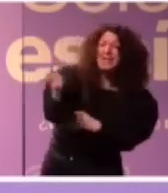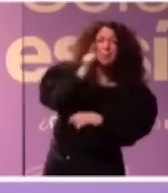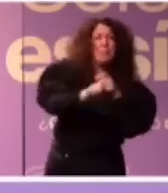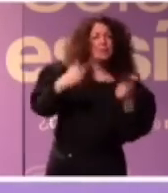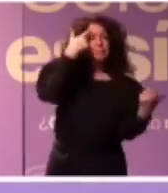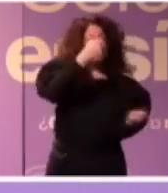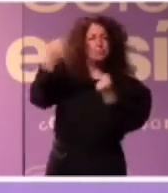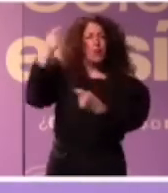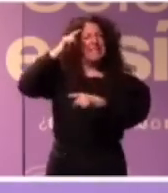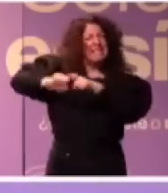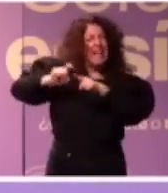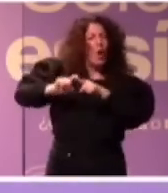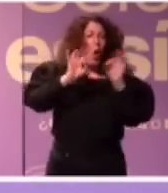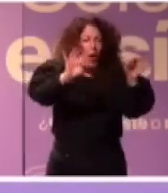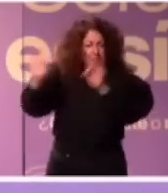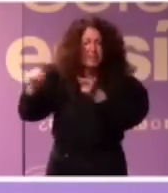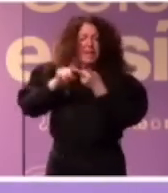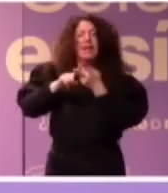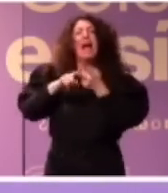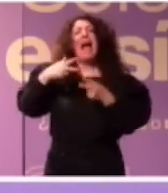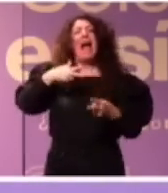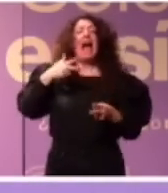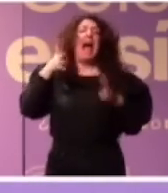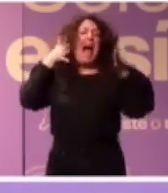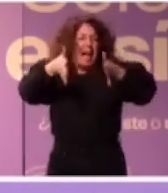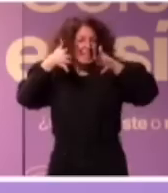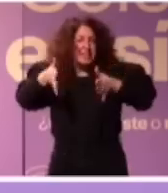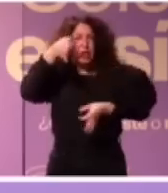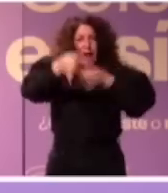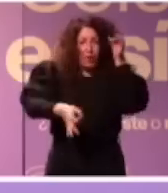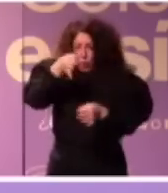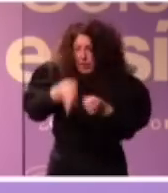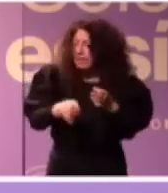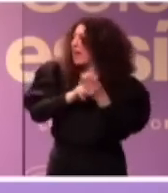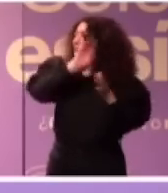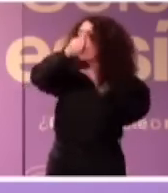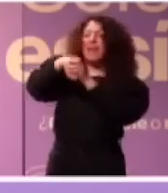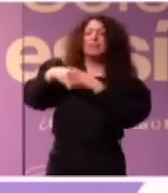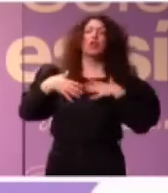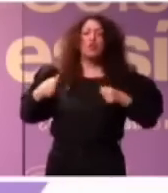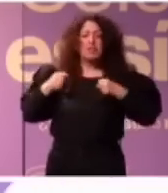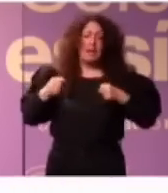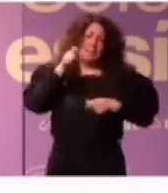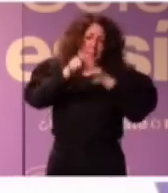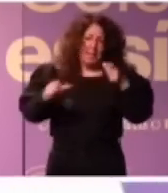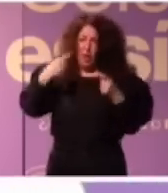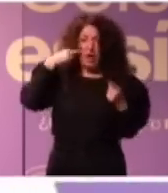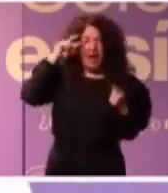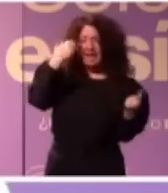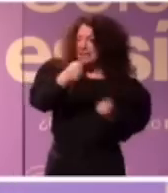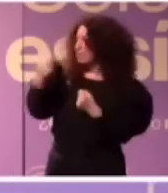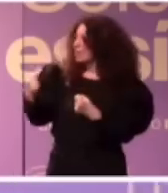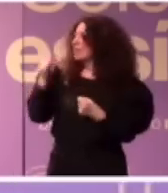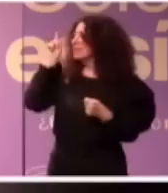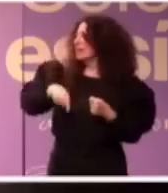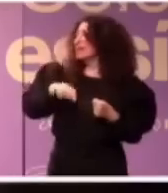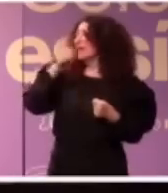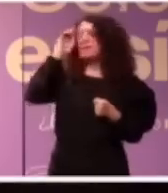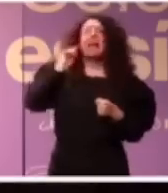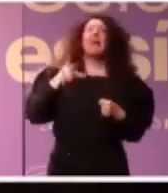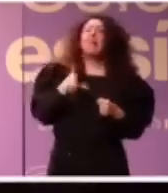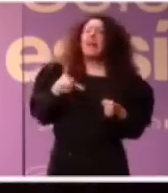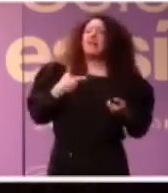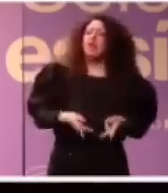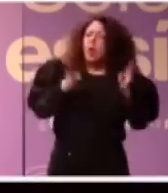para tener asesoras jurídicas, para tener un sistema sanitario que protege a las víctimas y para que nuestro derecho a la libertad